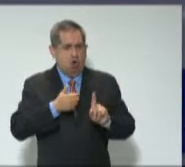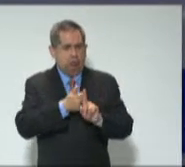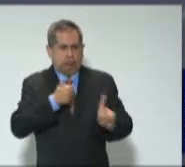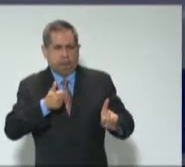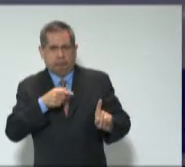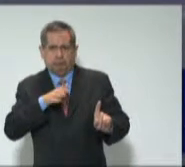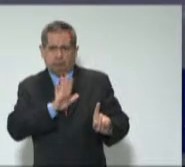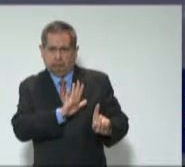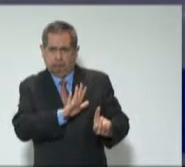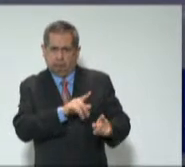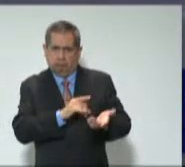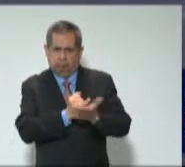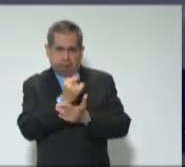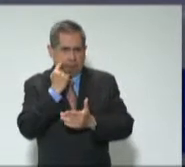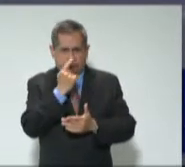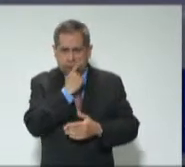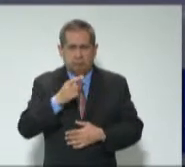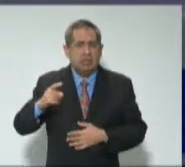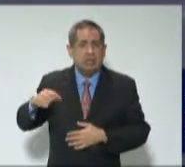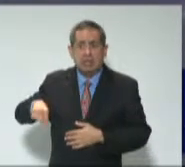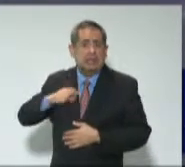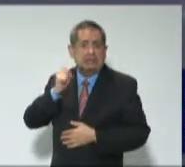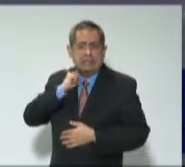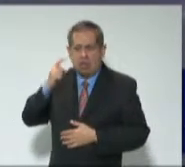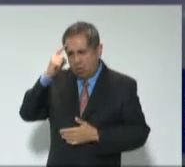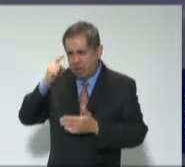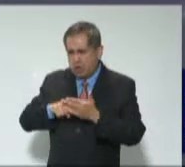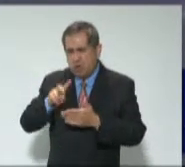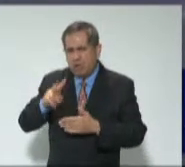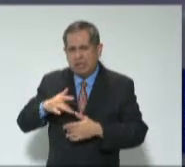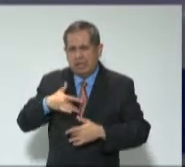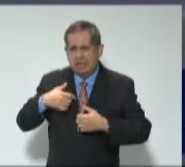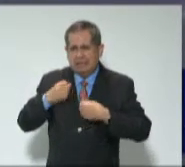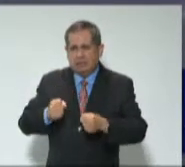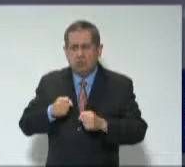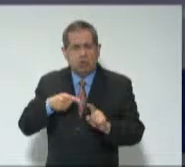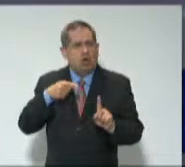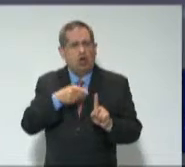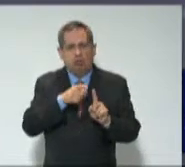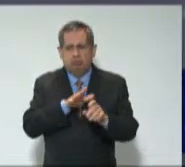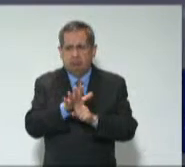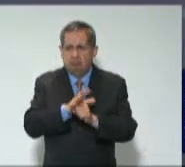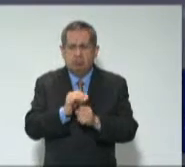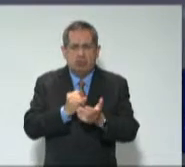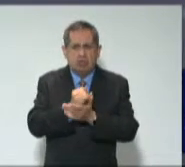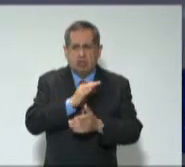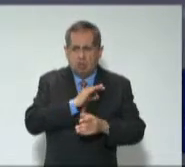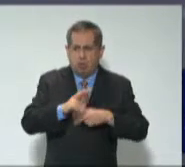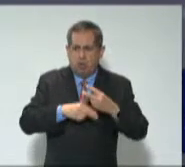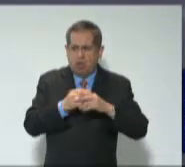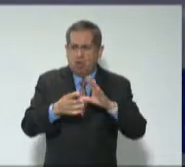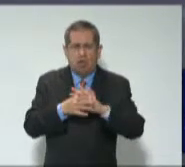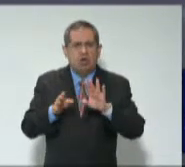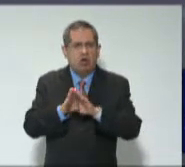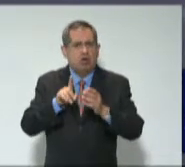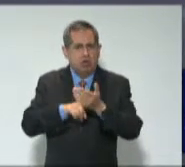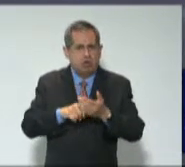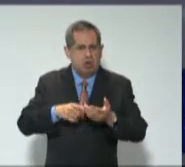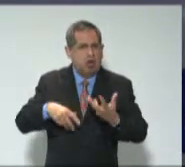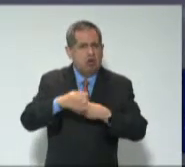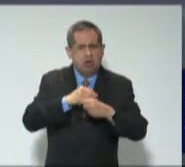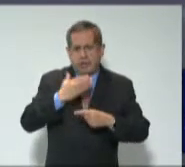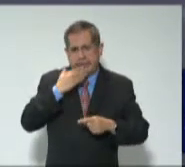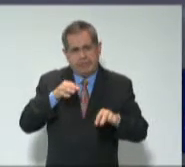en ello que hagan un trabajo a la altura de de nuestra